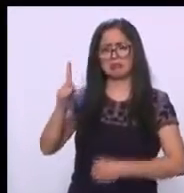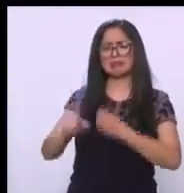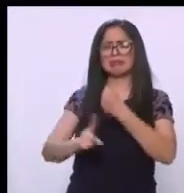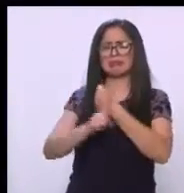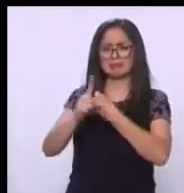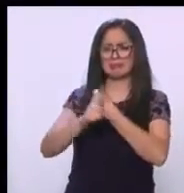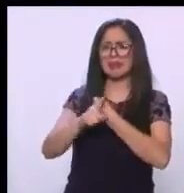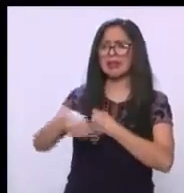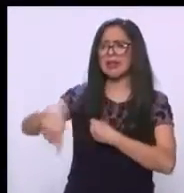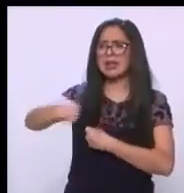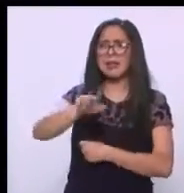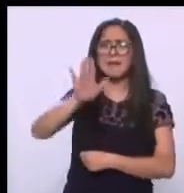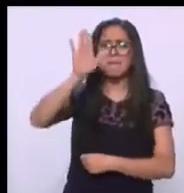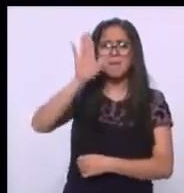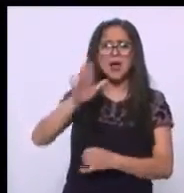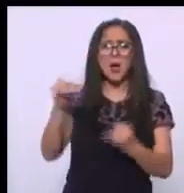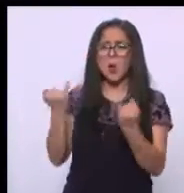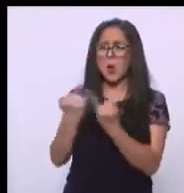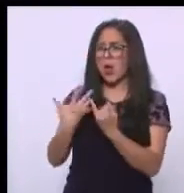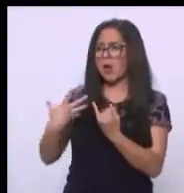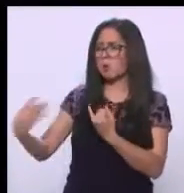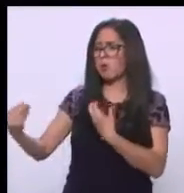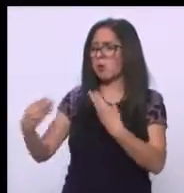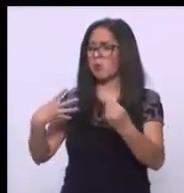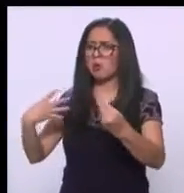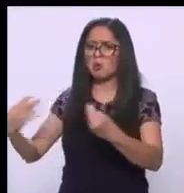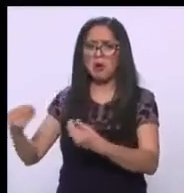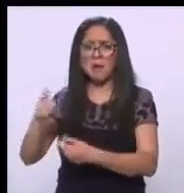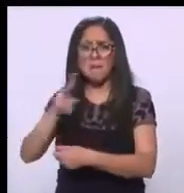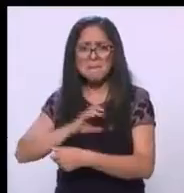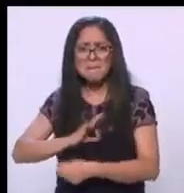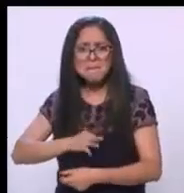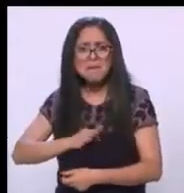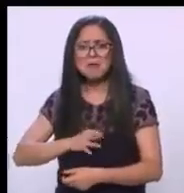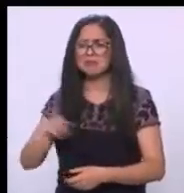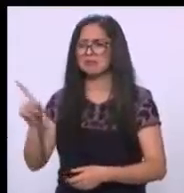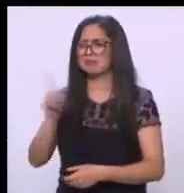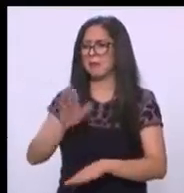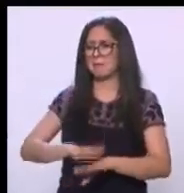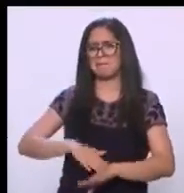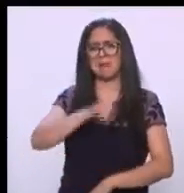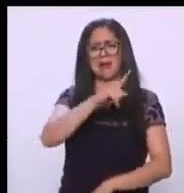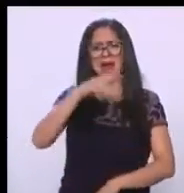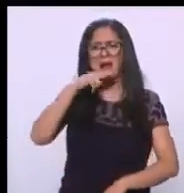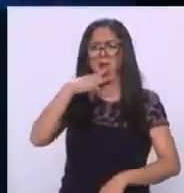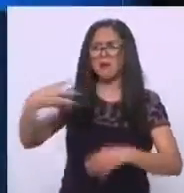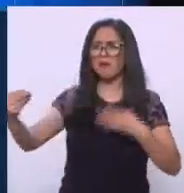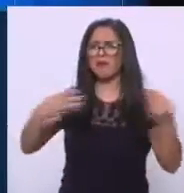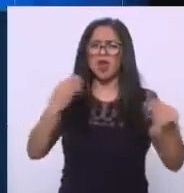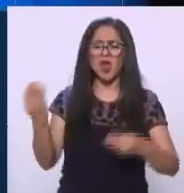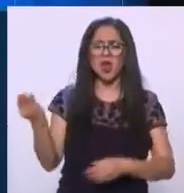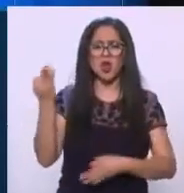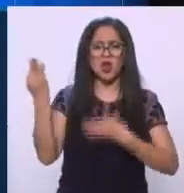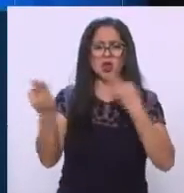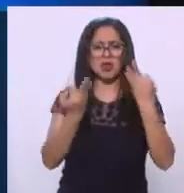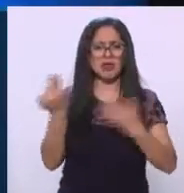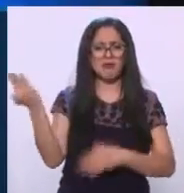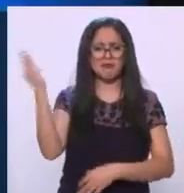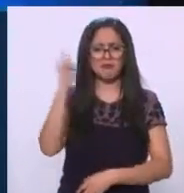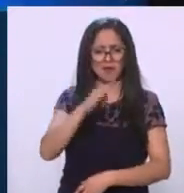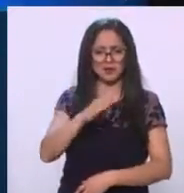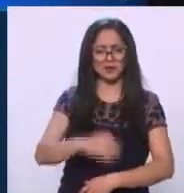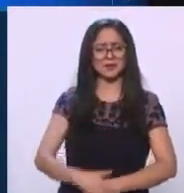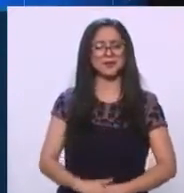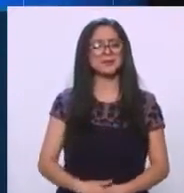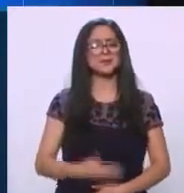propagan más rápido que el virus y causan más daño que él. Y justo Alberto Escorcia, buenas noches, ya te tenemos aquí. Ahí con nosotros.